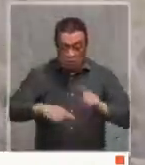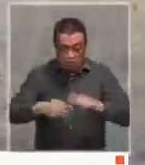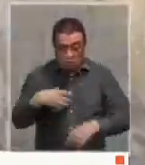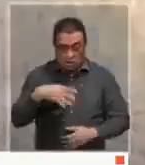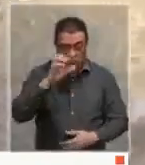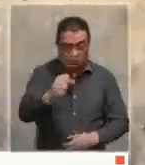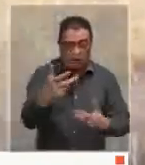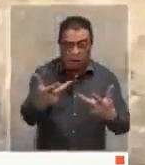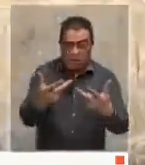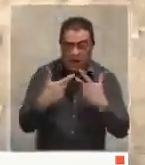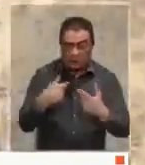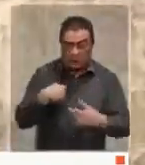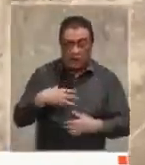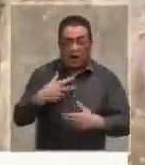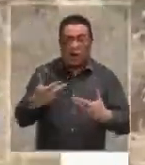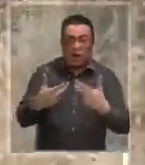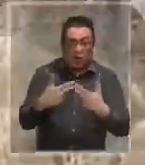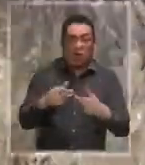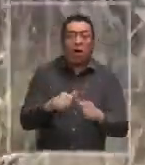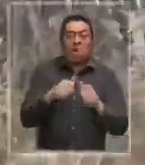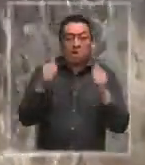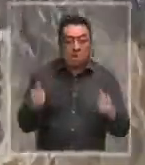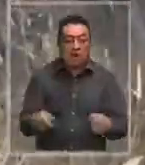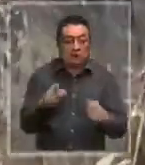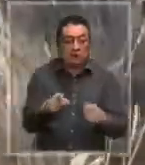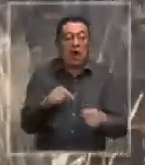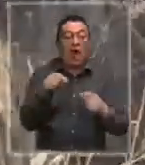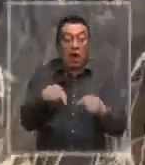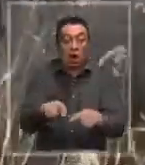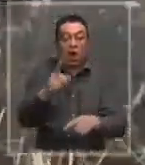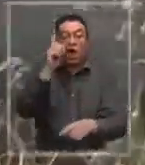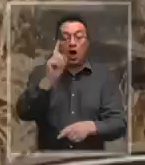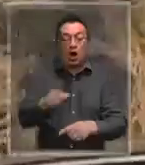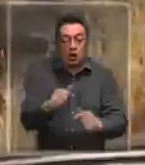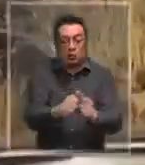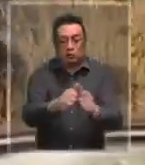y su hijo. Por lo mismo, ahora tiene una orden de alejamiento y además...